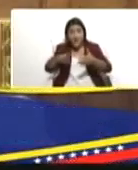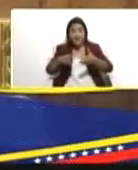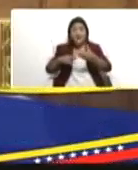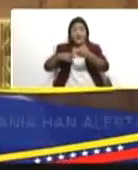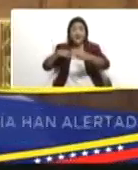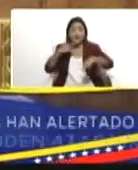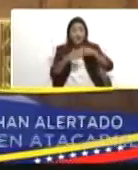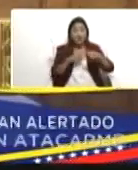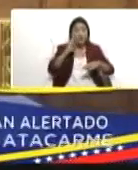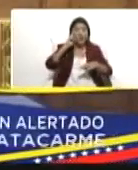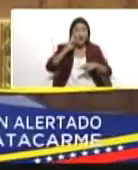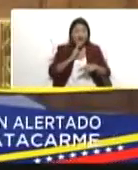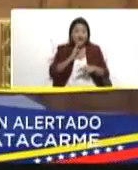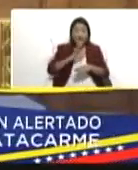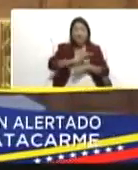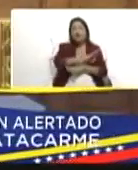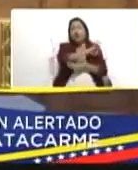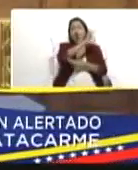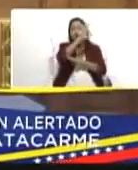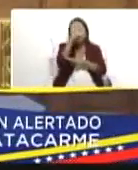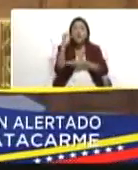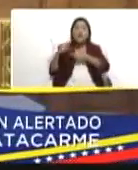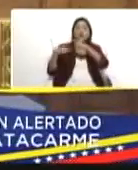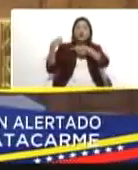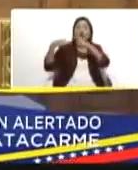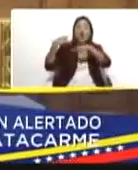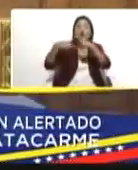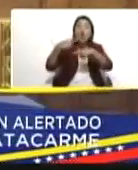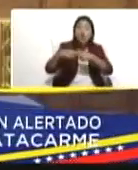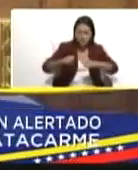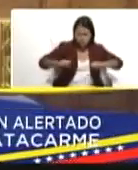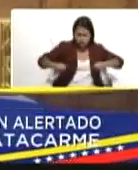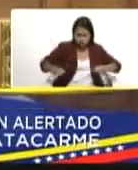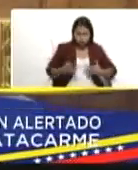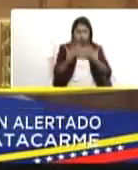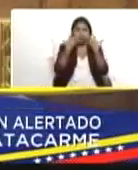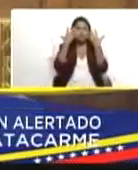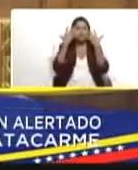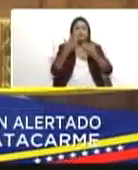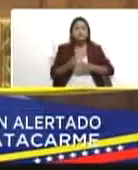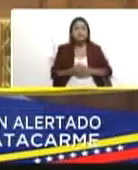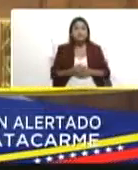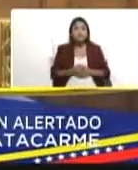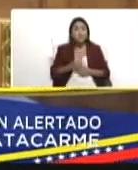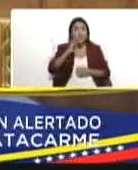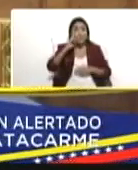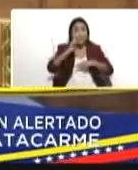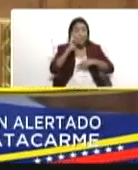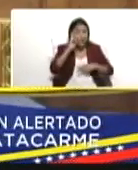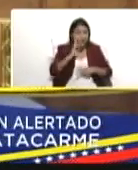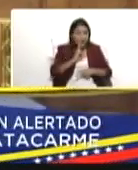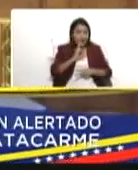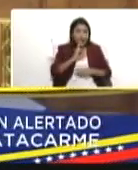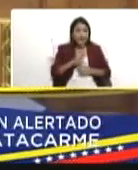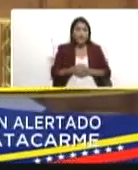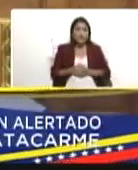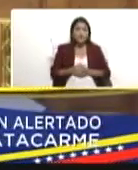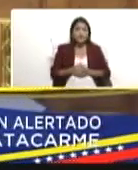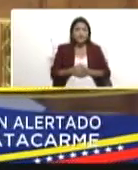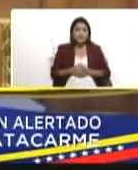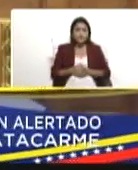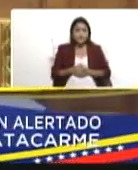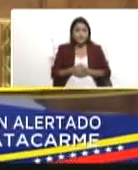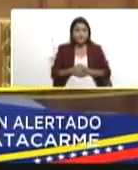24 horas del día Furia bolivariana se llama y es el plan de reacción